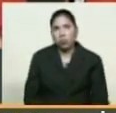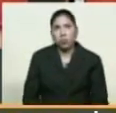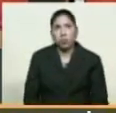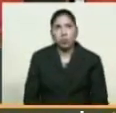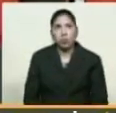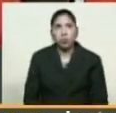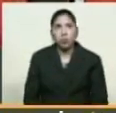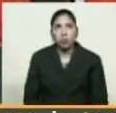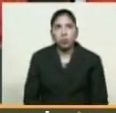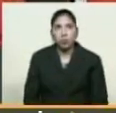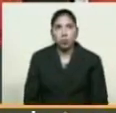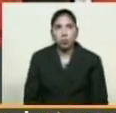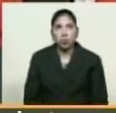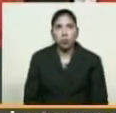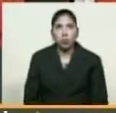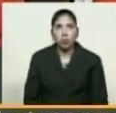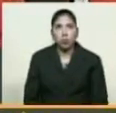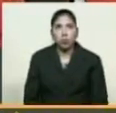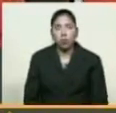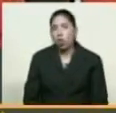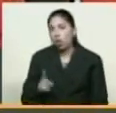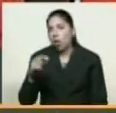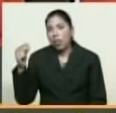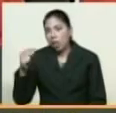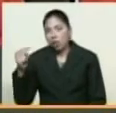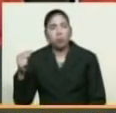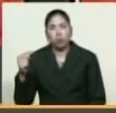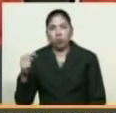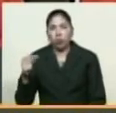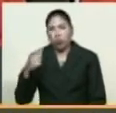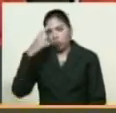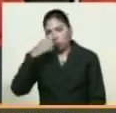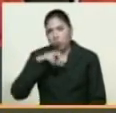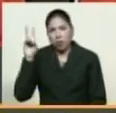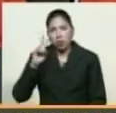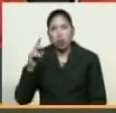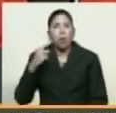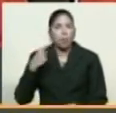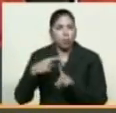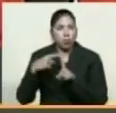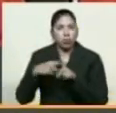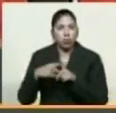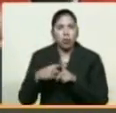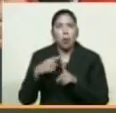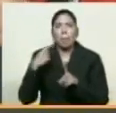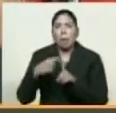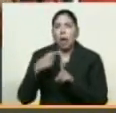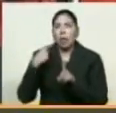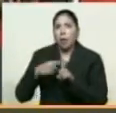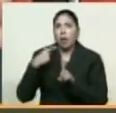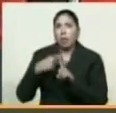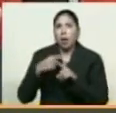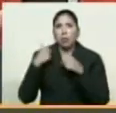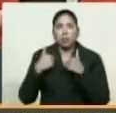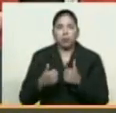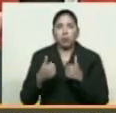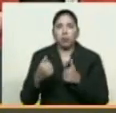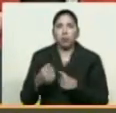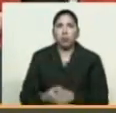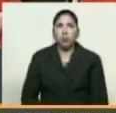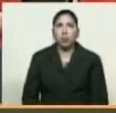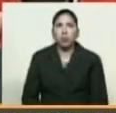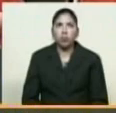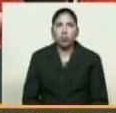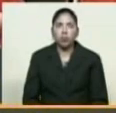votos. De manera que no resta, al contrario, suma. Es una fuerza para sumar más fuerza a una gran fuerza que va en